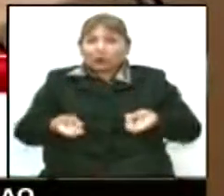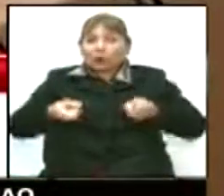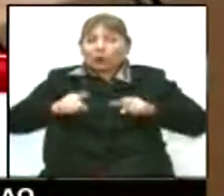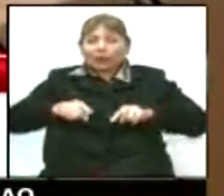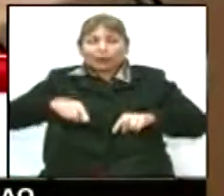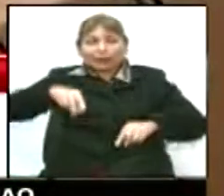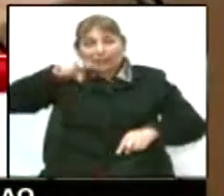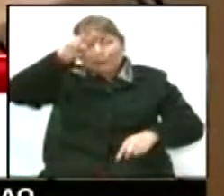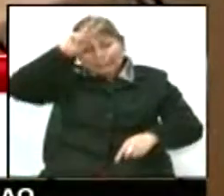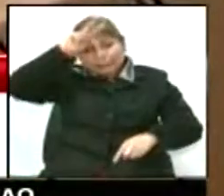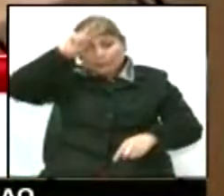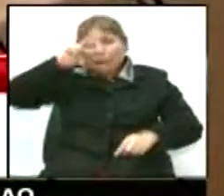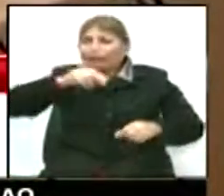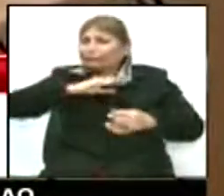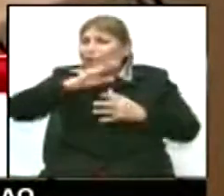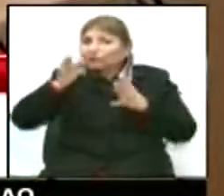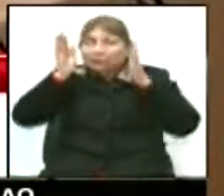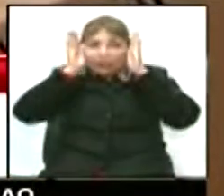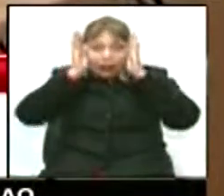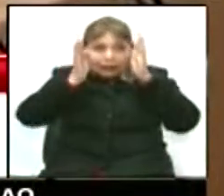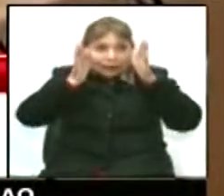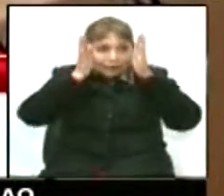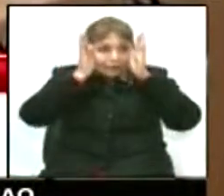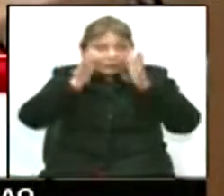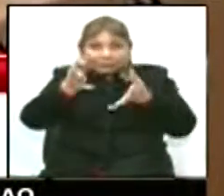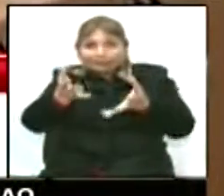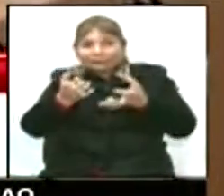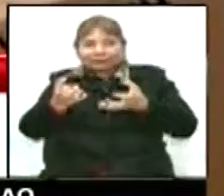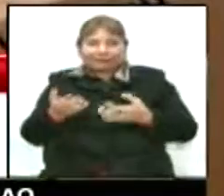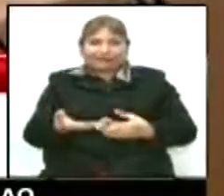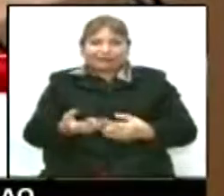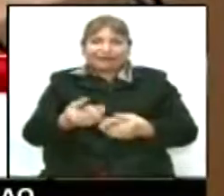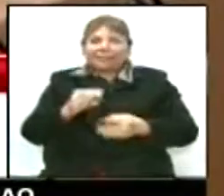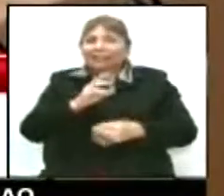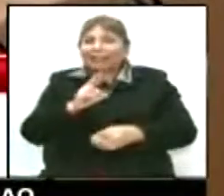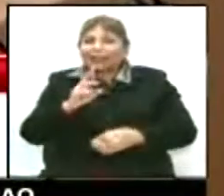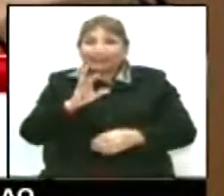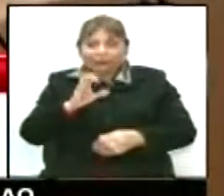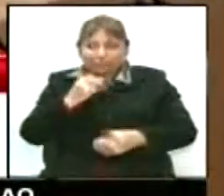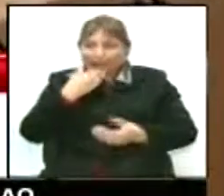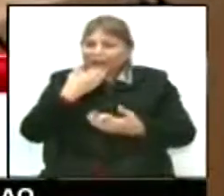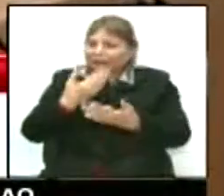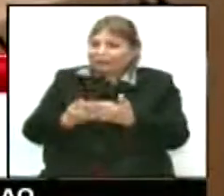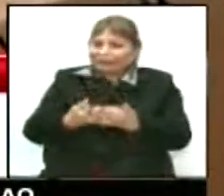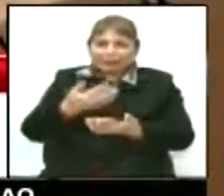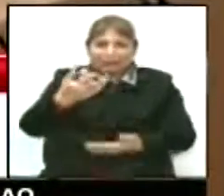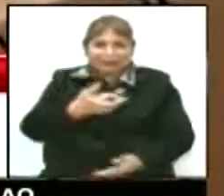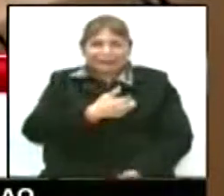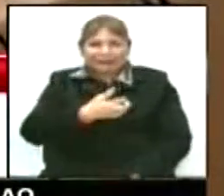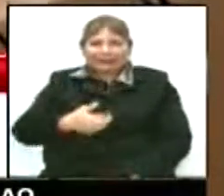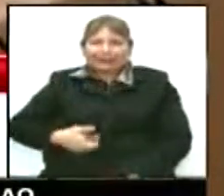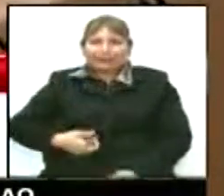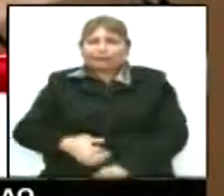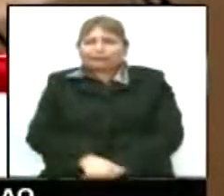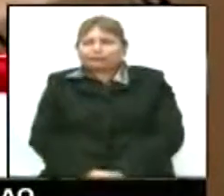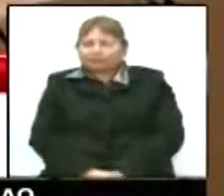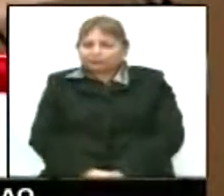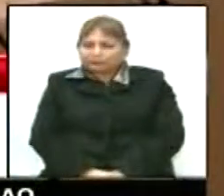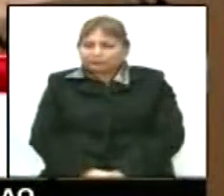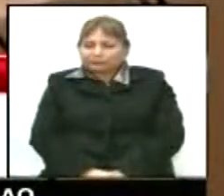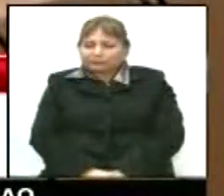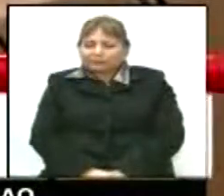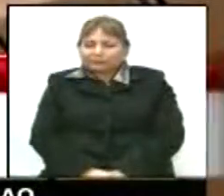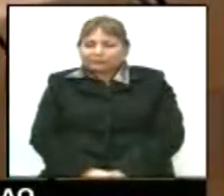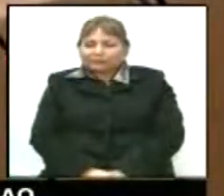Perú y todo el mundo está pendiente en el tema de la reforma judicial. Gracias, presidente. Congresista